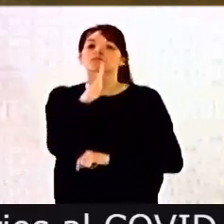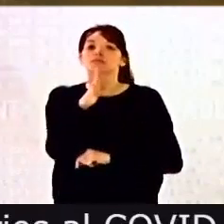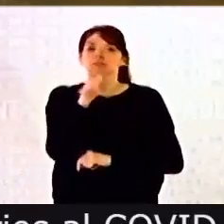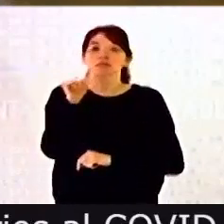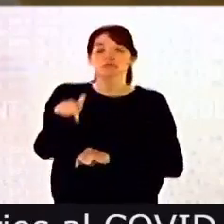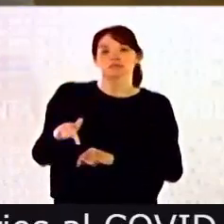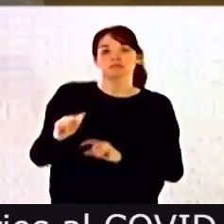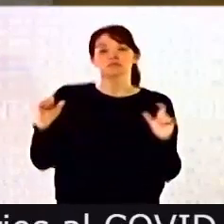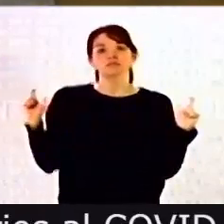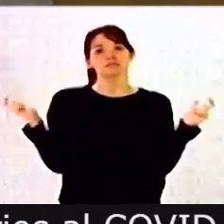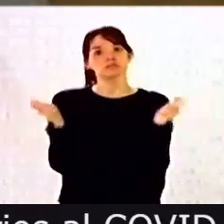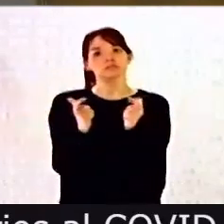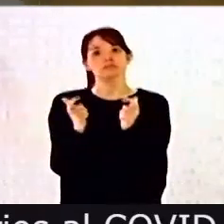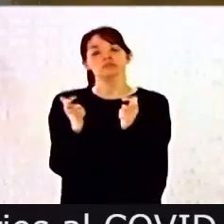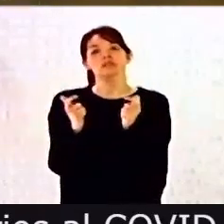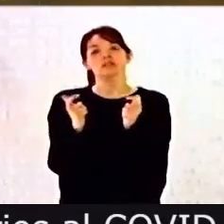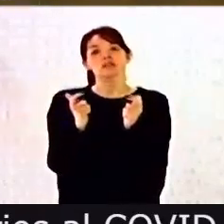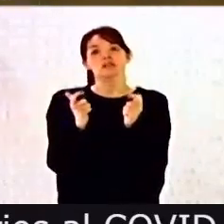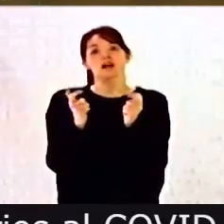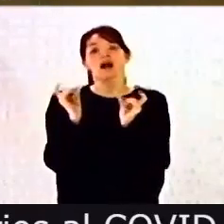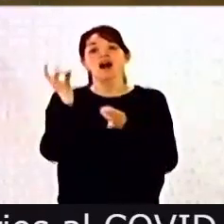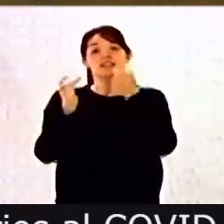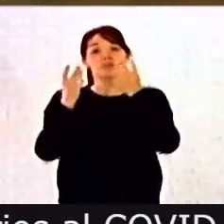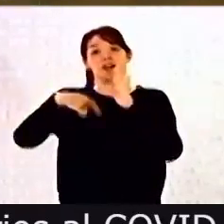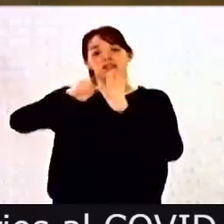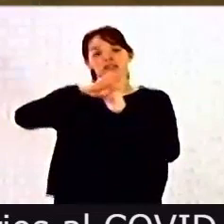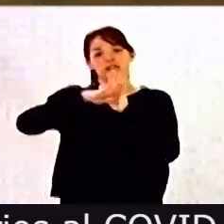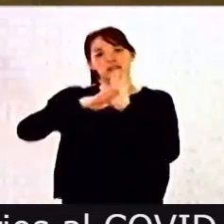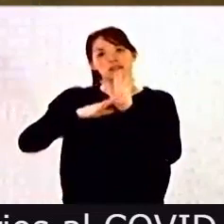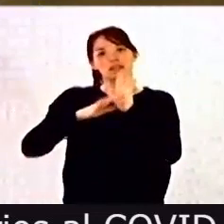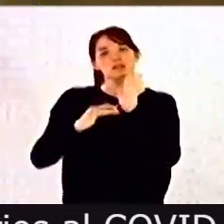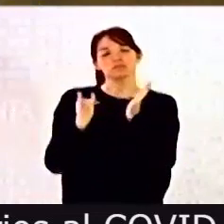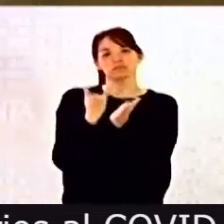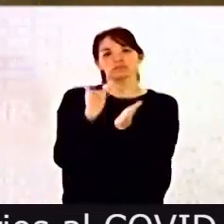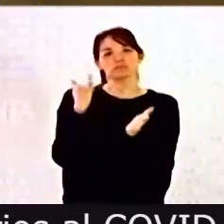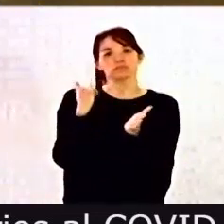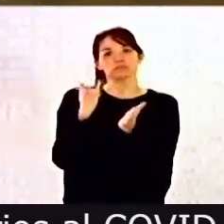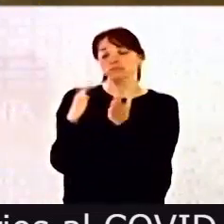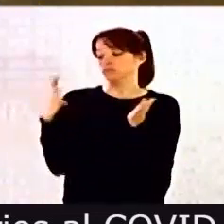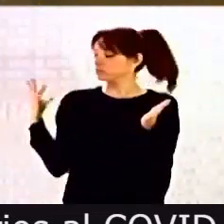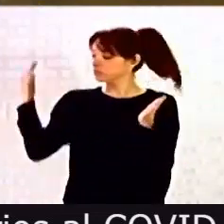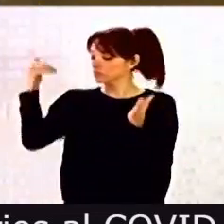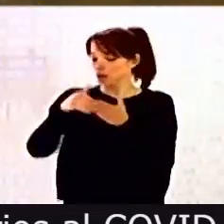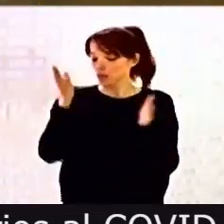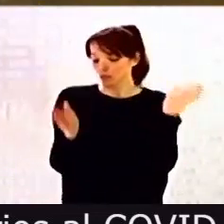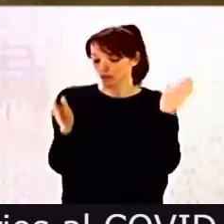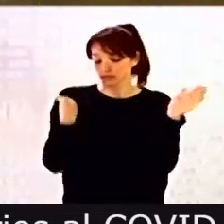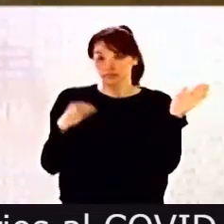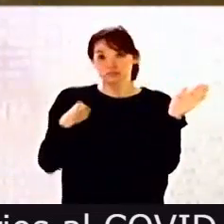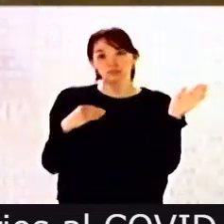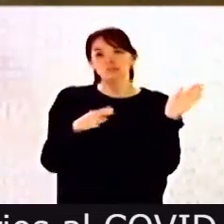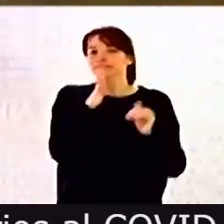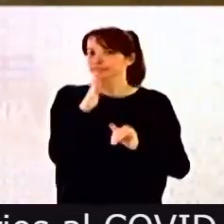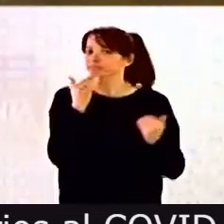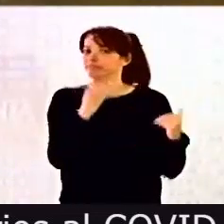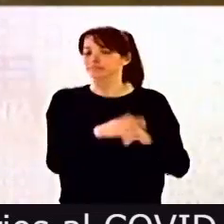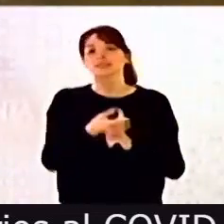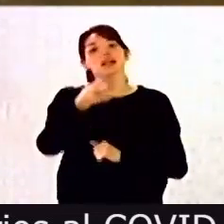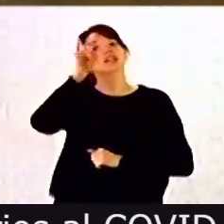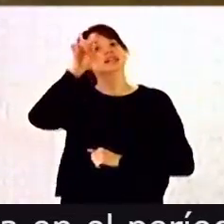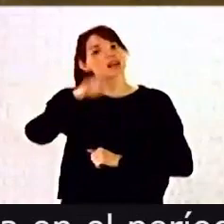la reducción en la actividad programada que hemos constatado a lo largo de este periodo, y esto es debido a la